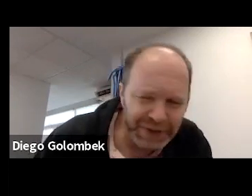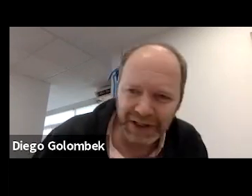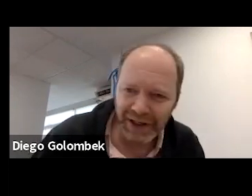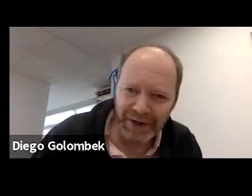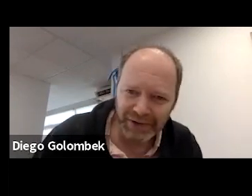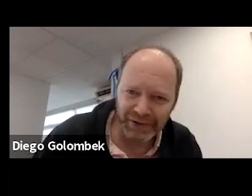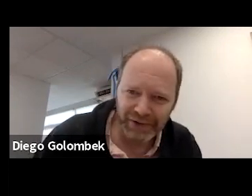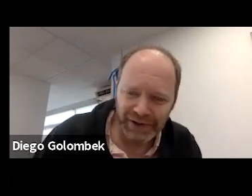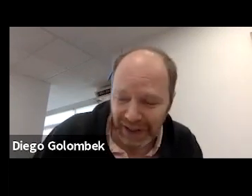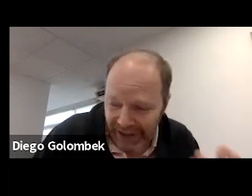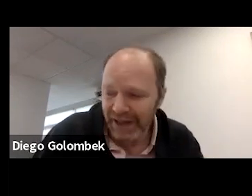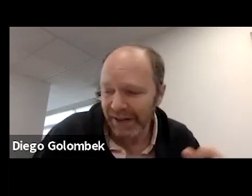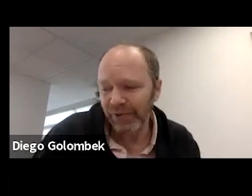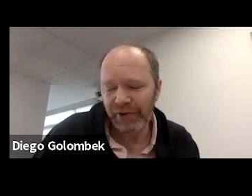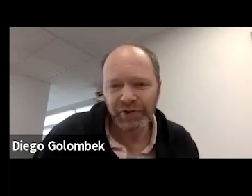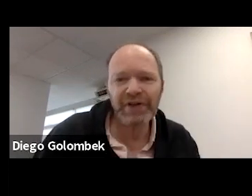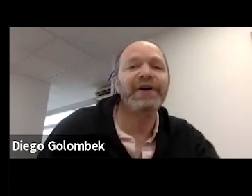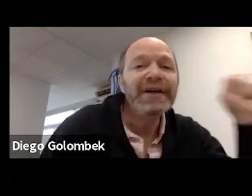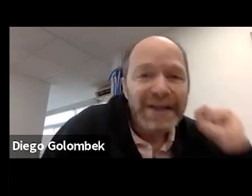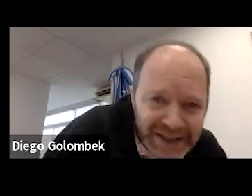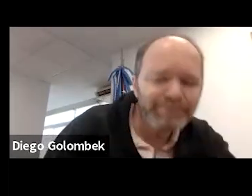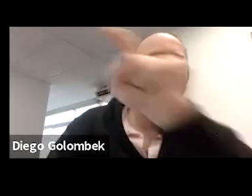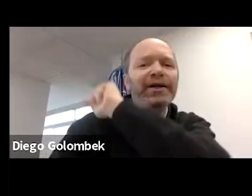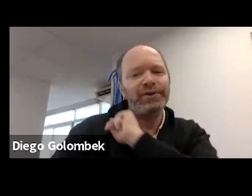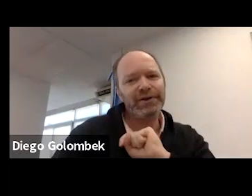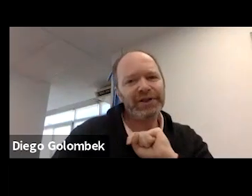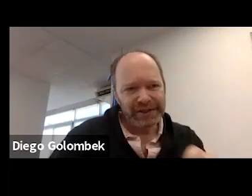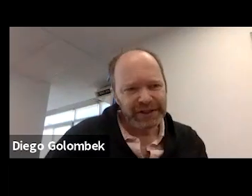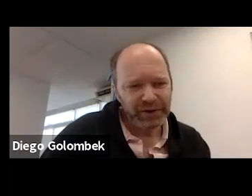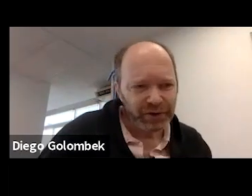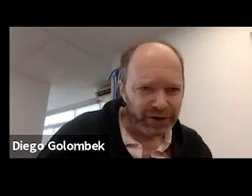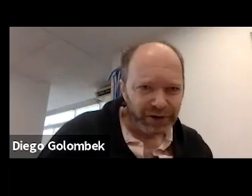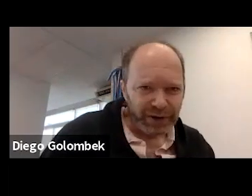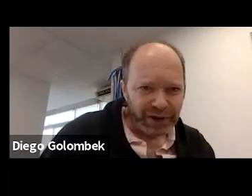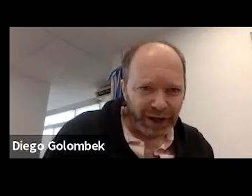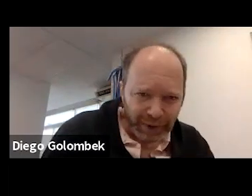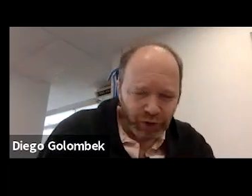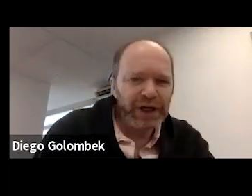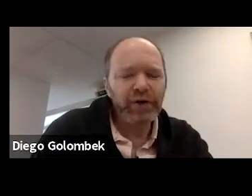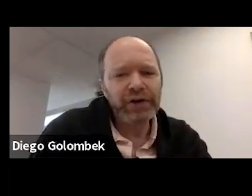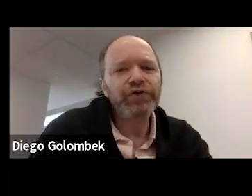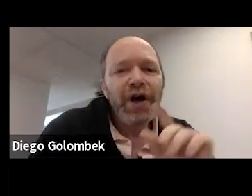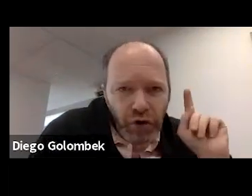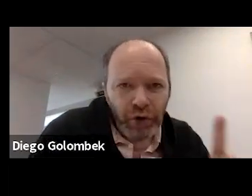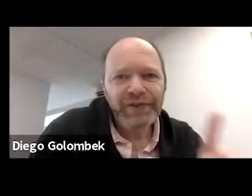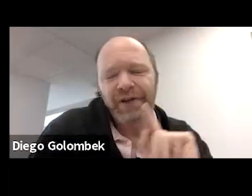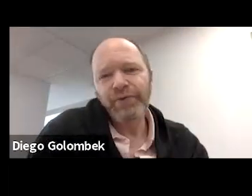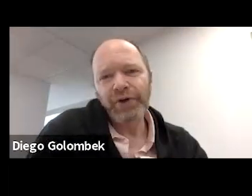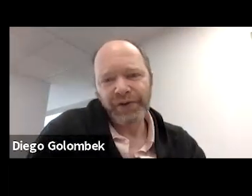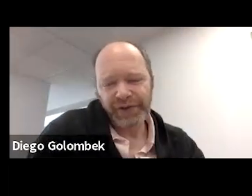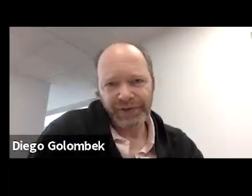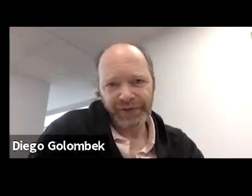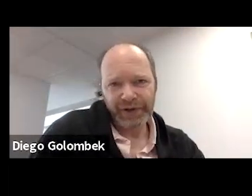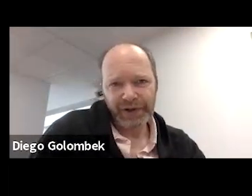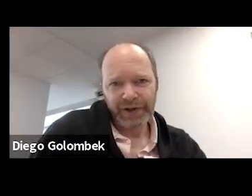mujeres, en el pie que en las manos. Y ahí estamos haciendo ciencia. Sin embargo, insisto, en la mayoría de los casos, no es el